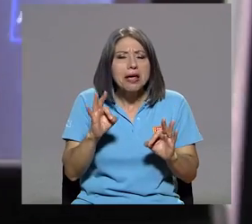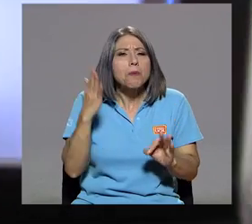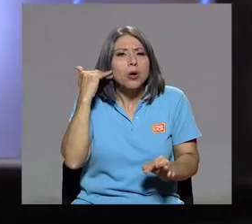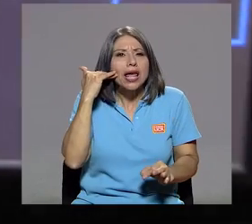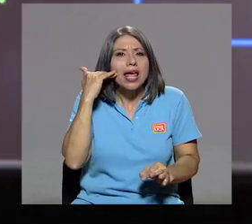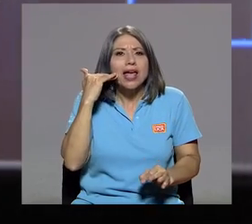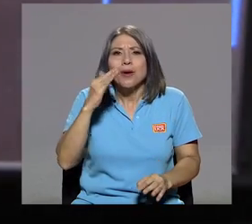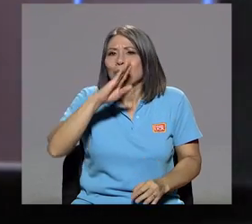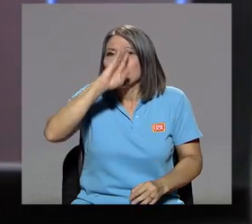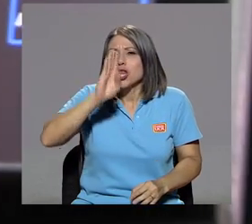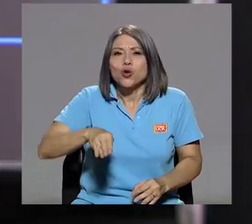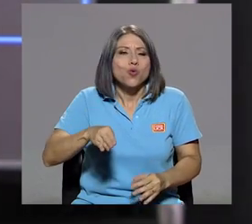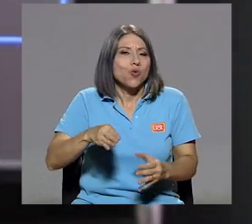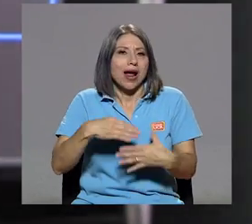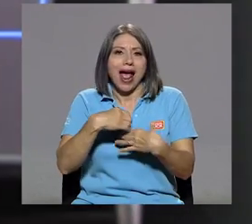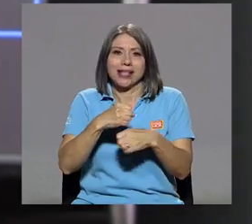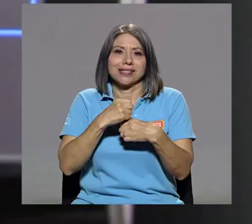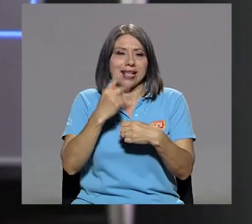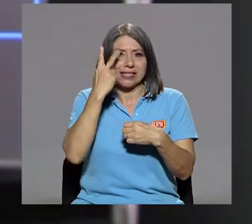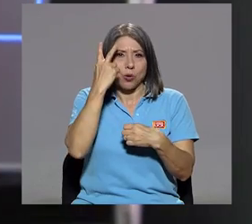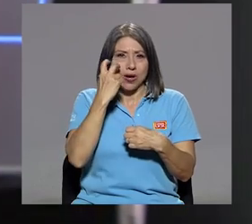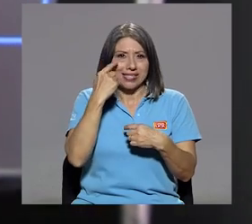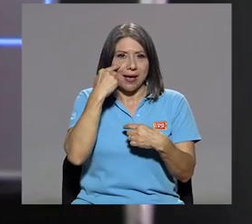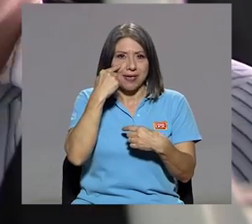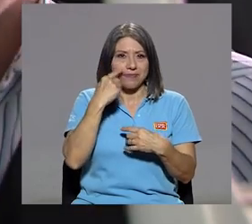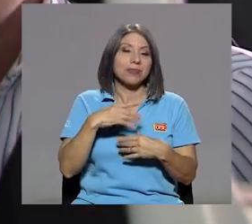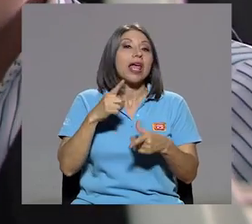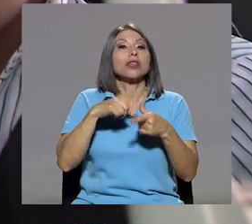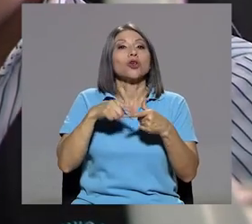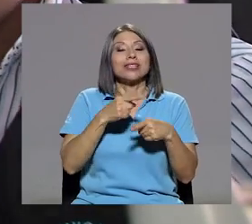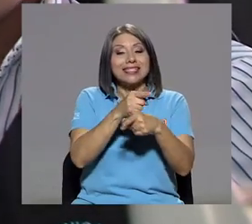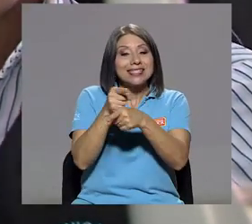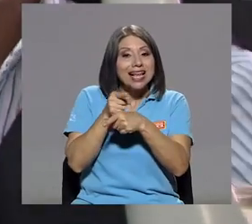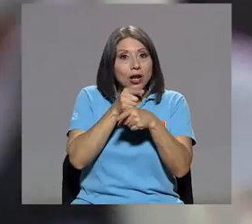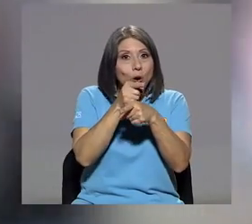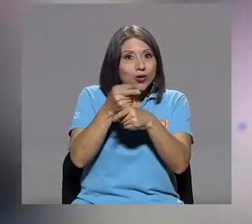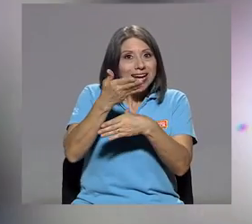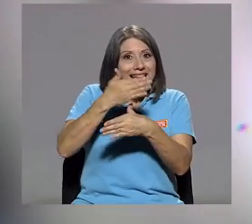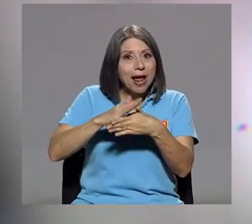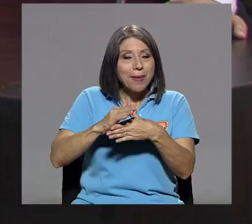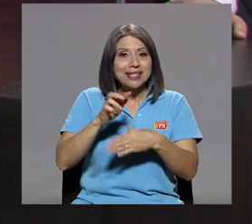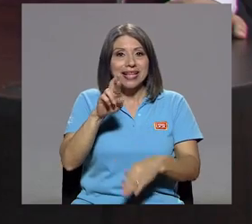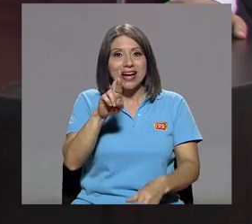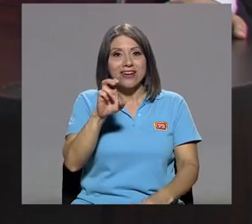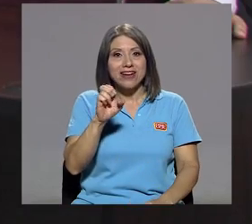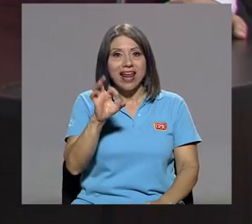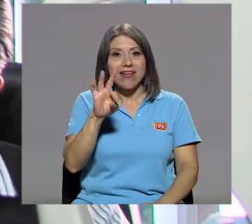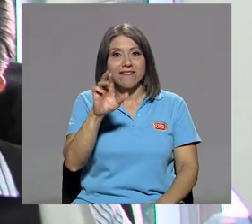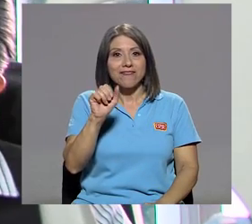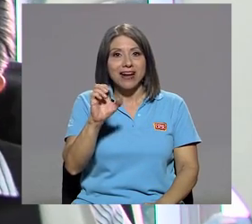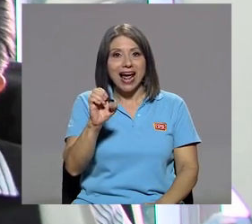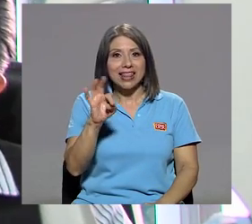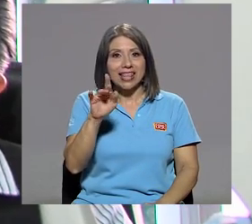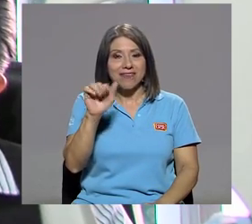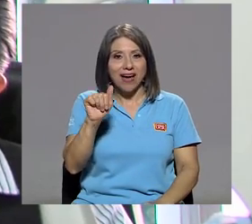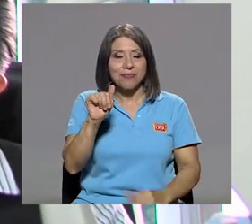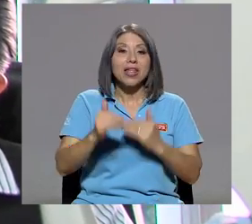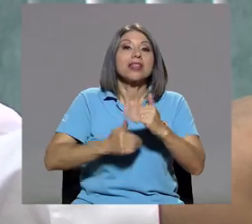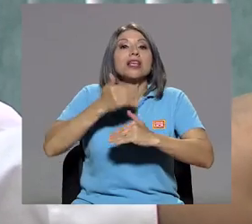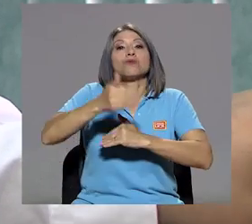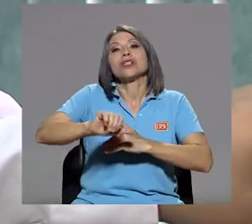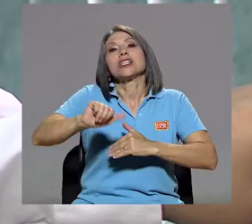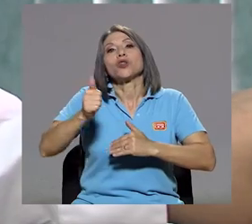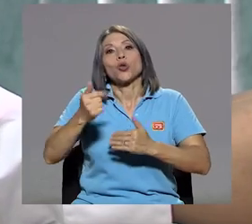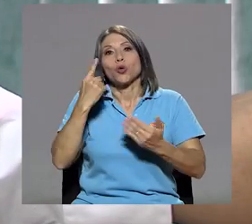nunca ha pensado en hacerse un examen de estos. Se le corrige la parte refractiva y el siguiente paso es la exploración con la lámpara de